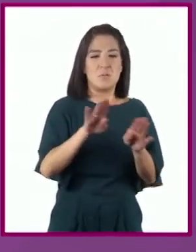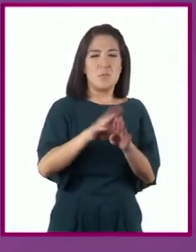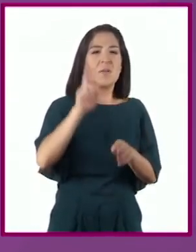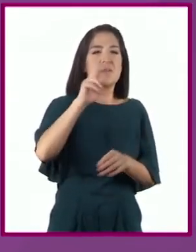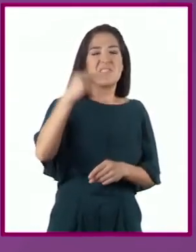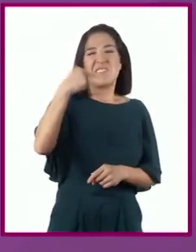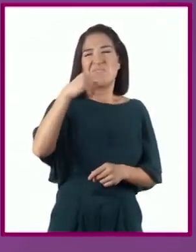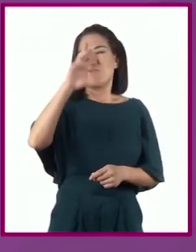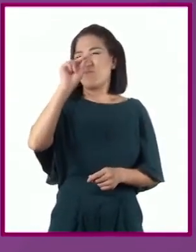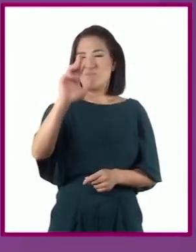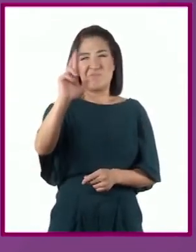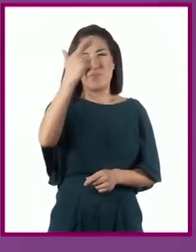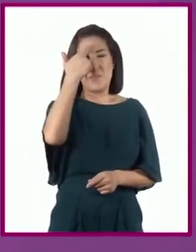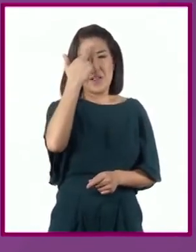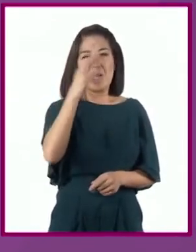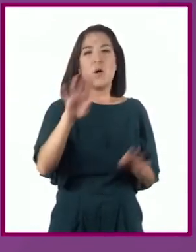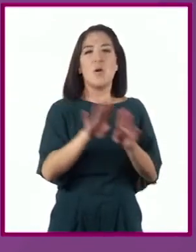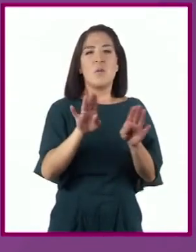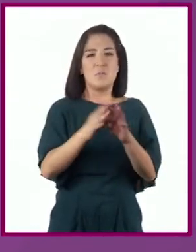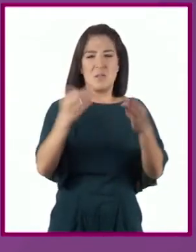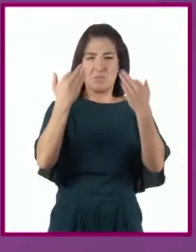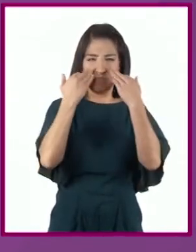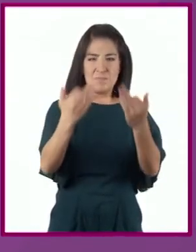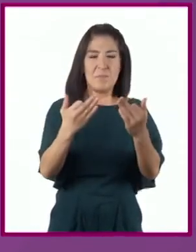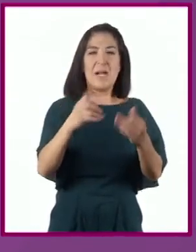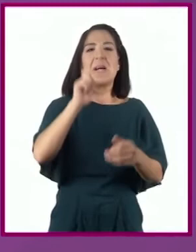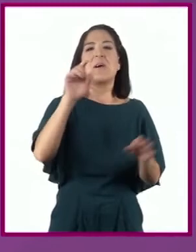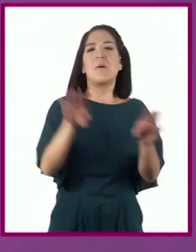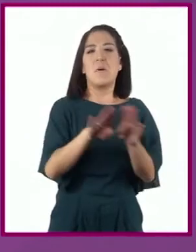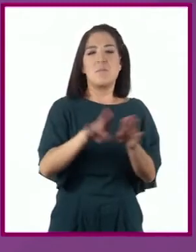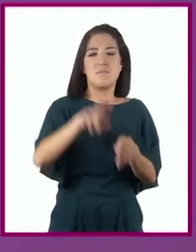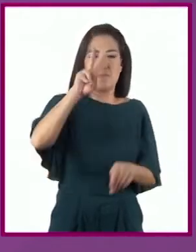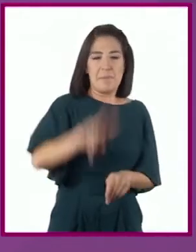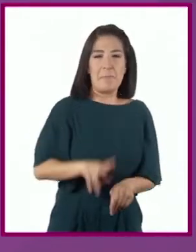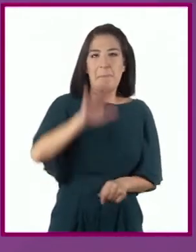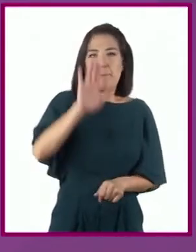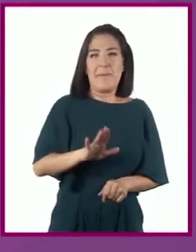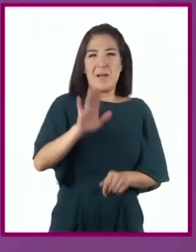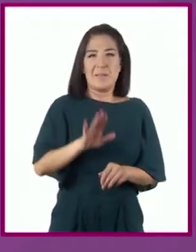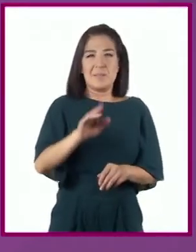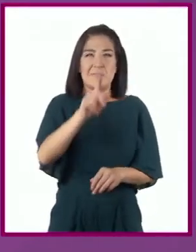nombre no recuerdo, que la verdad es más extraña que la ficción,